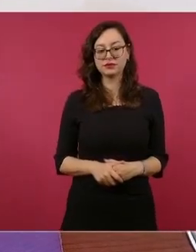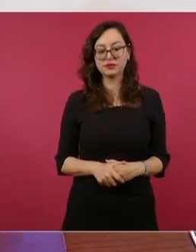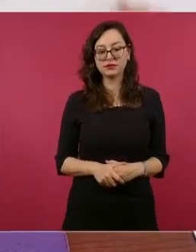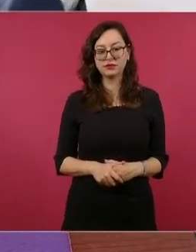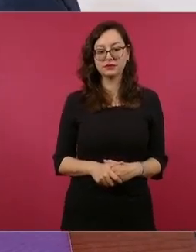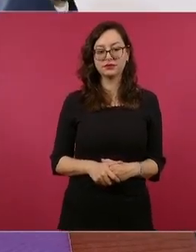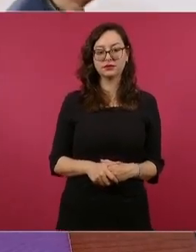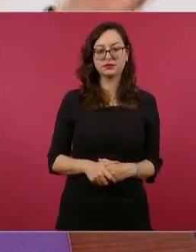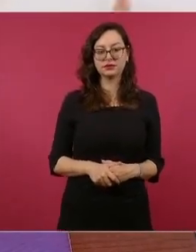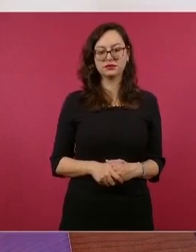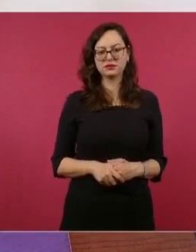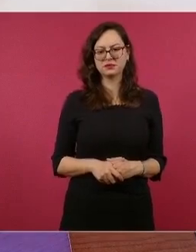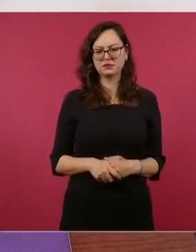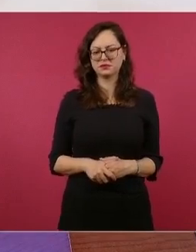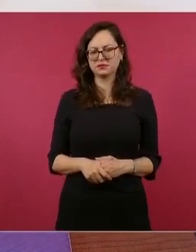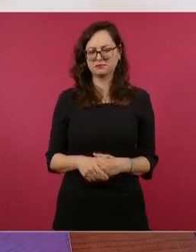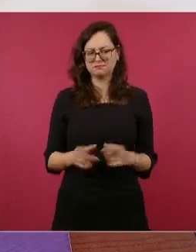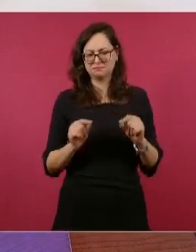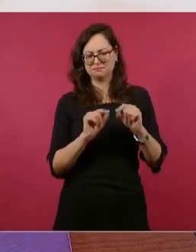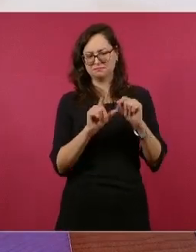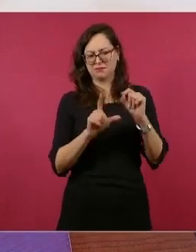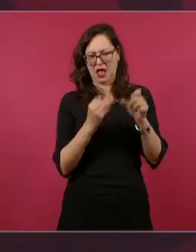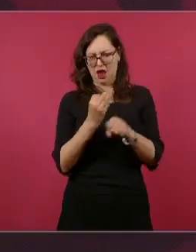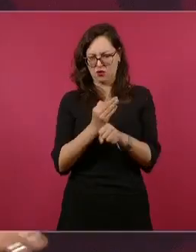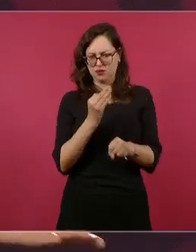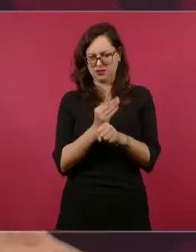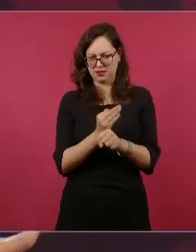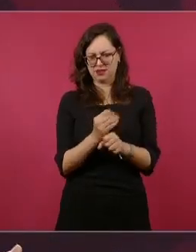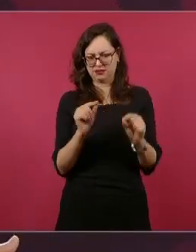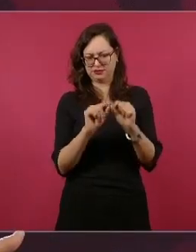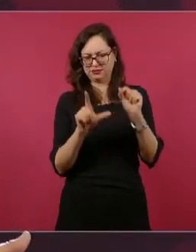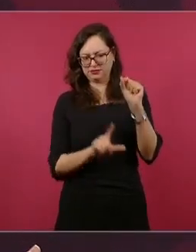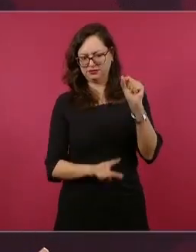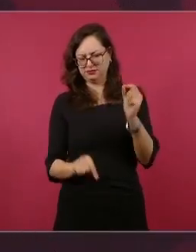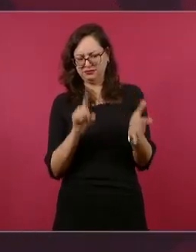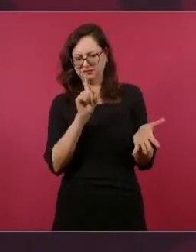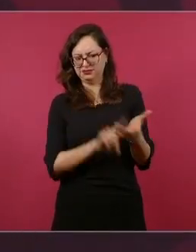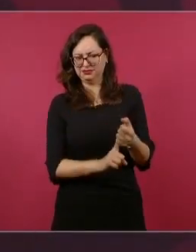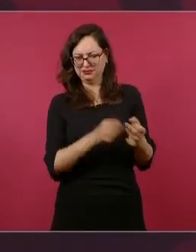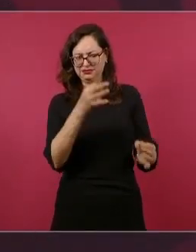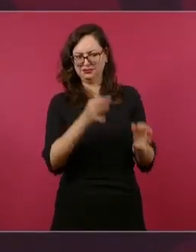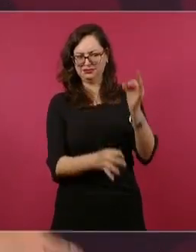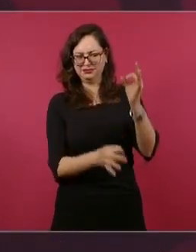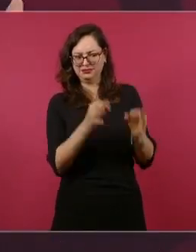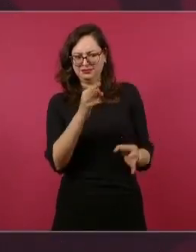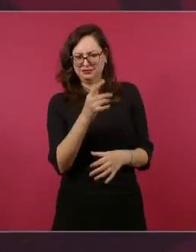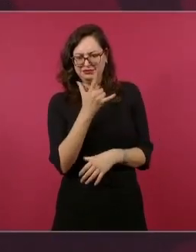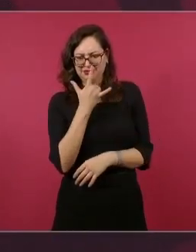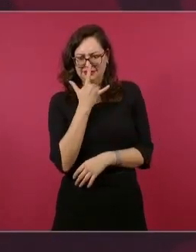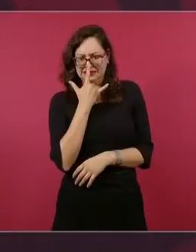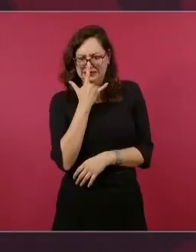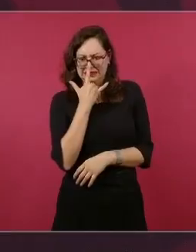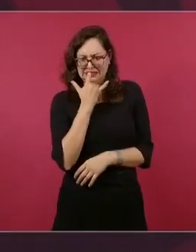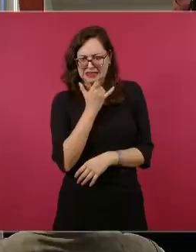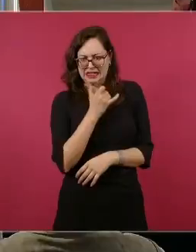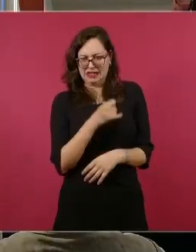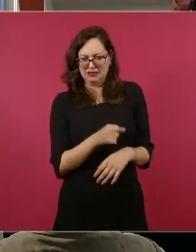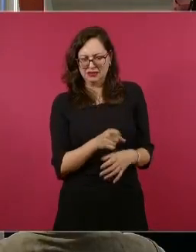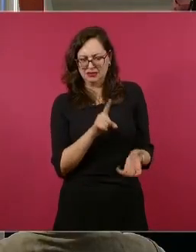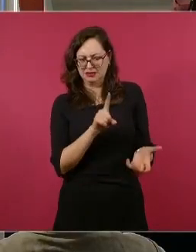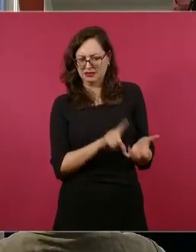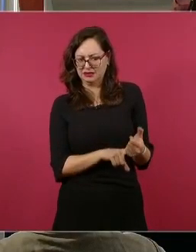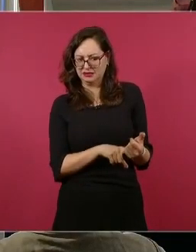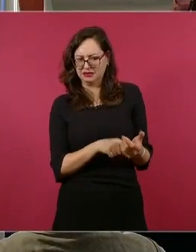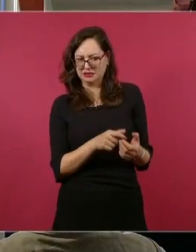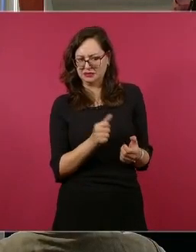se tiene un Poder Judicial donde no hay una verdadera competencia